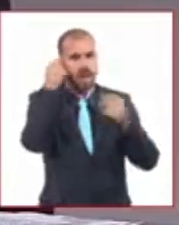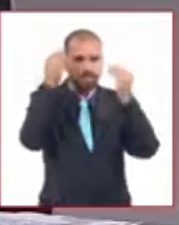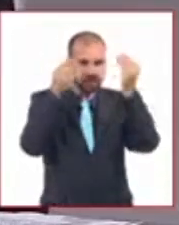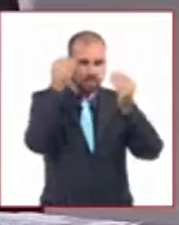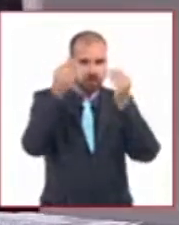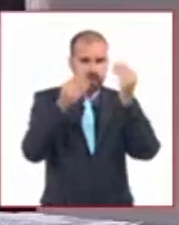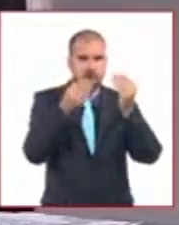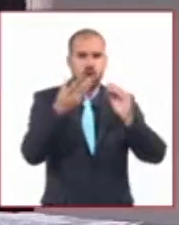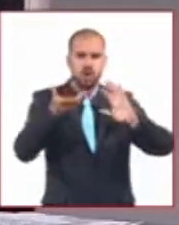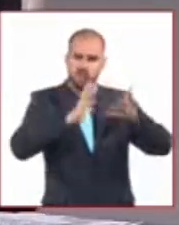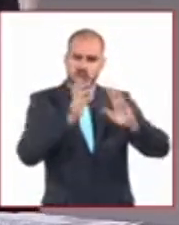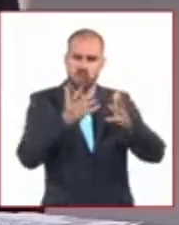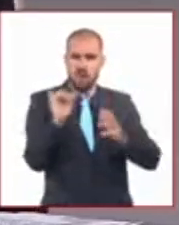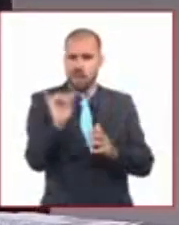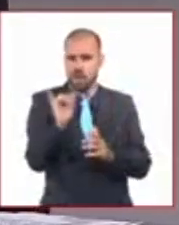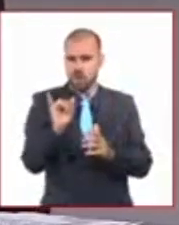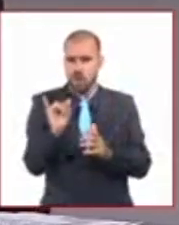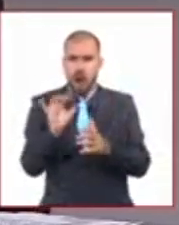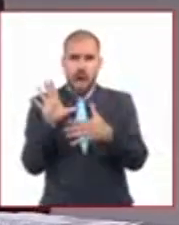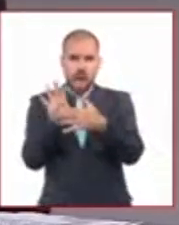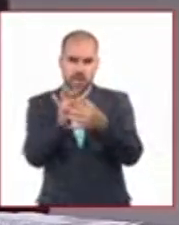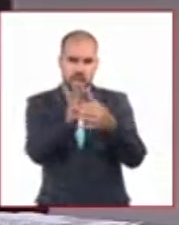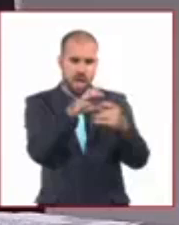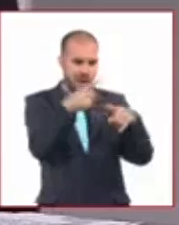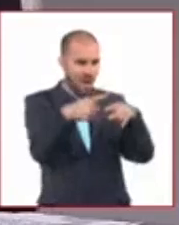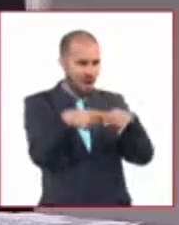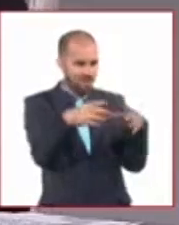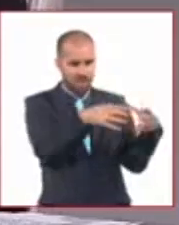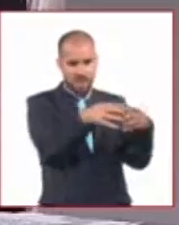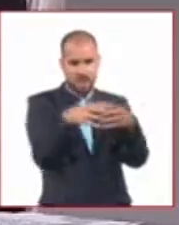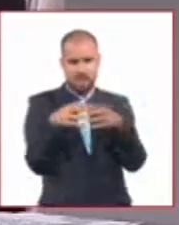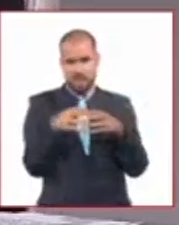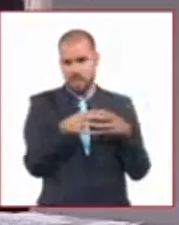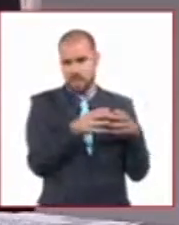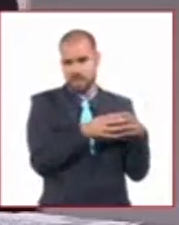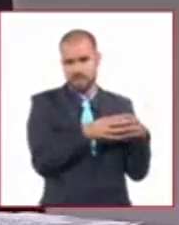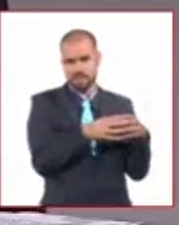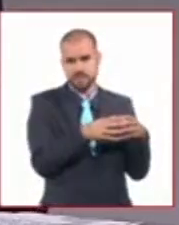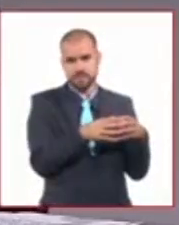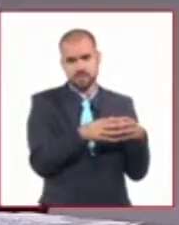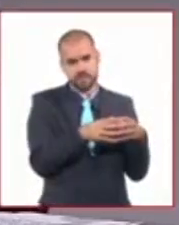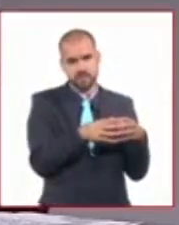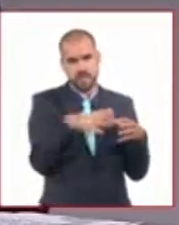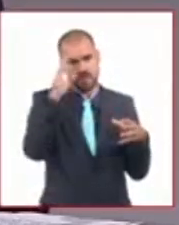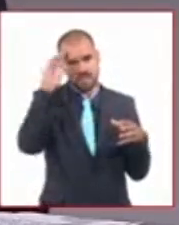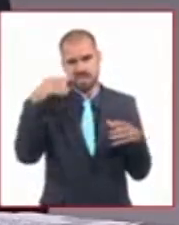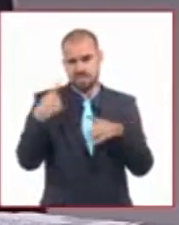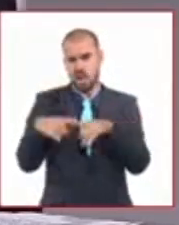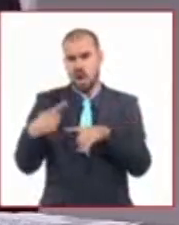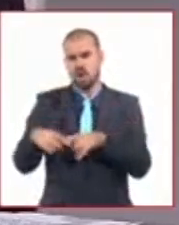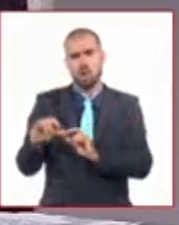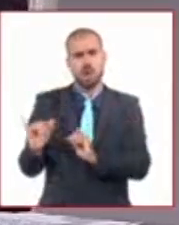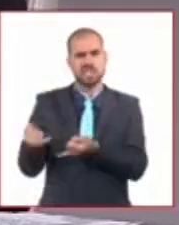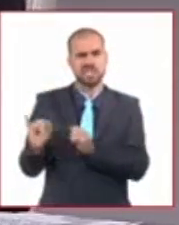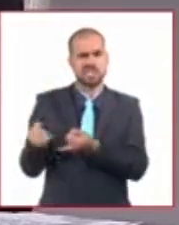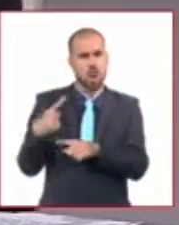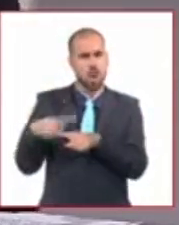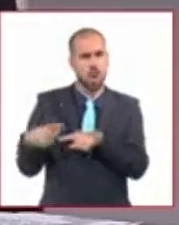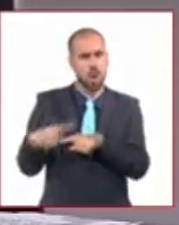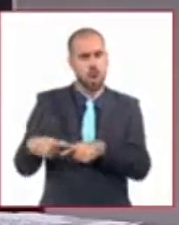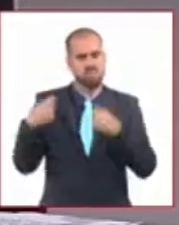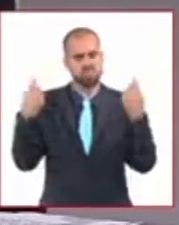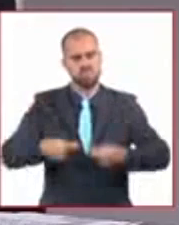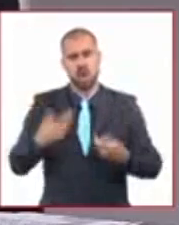concertación frente precisamente a los mecanismos de dominación imperial impuesto por eeuu